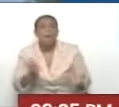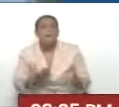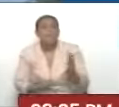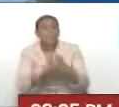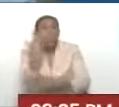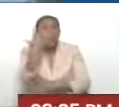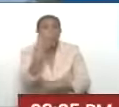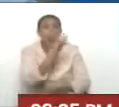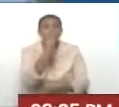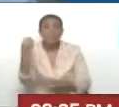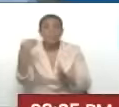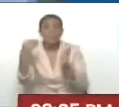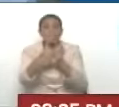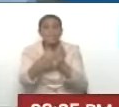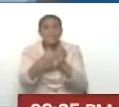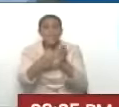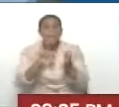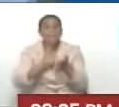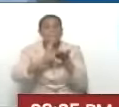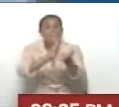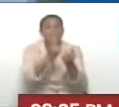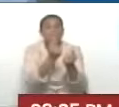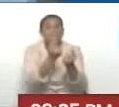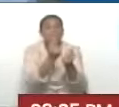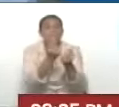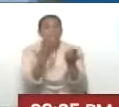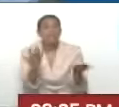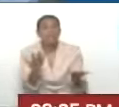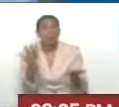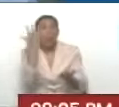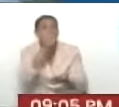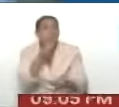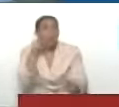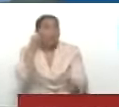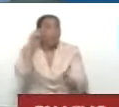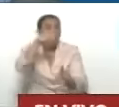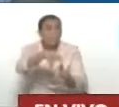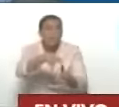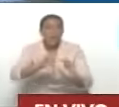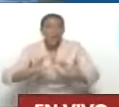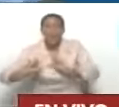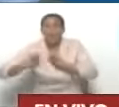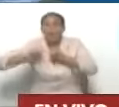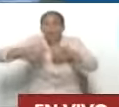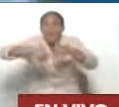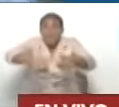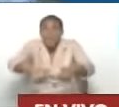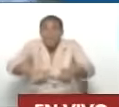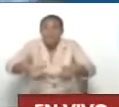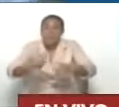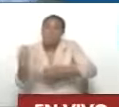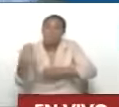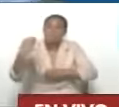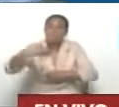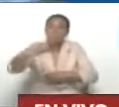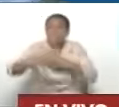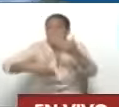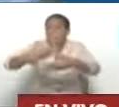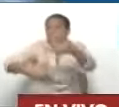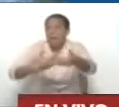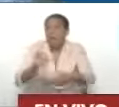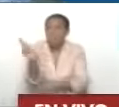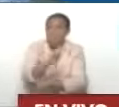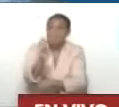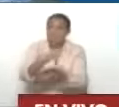lanzando 40.000 financiamientos, que es el preludio de nuevos financiamientos que vienen mes por